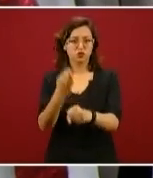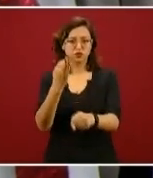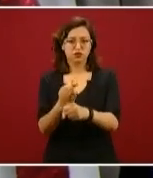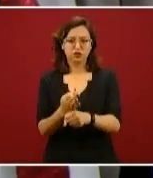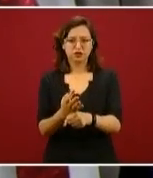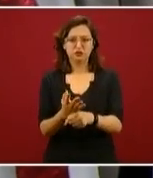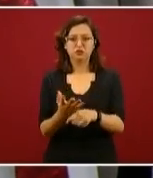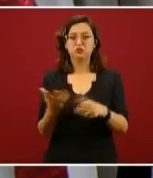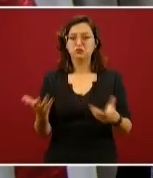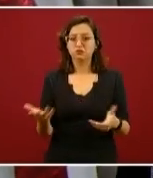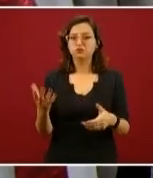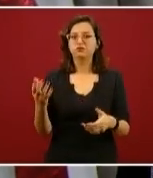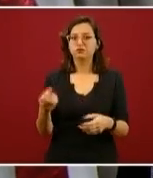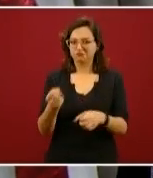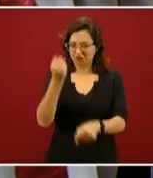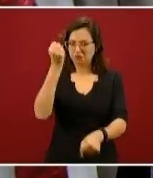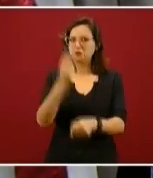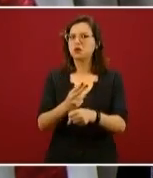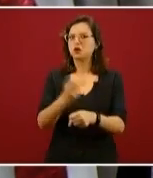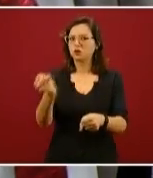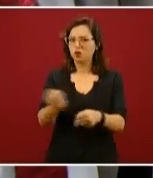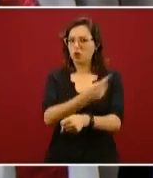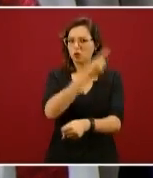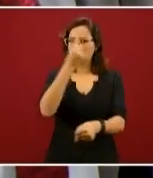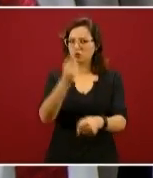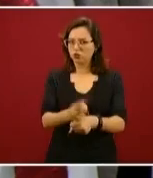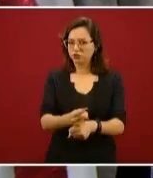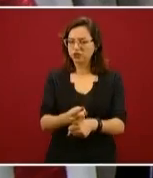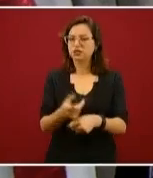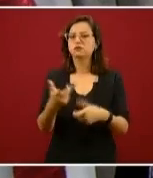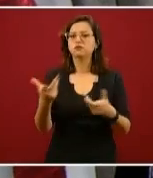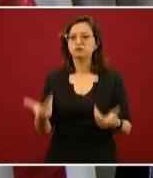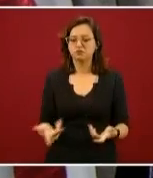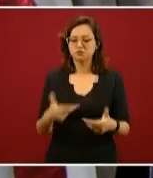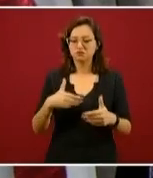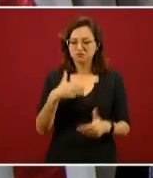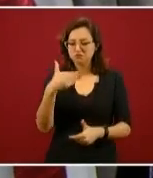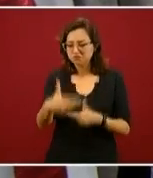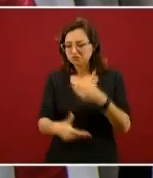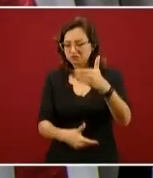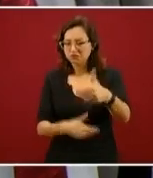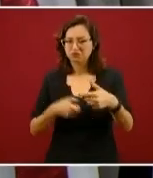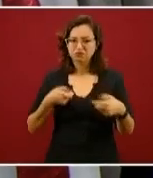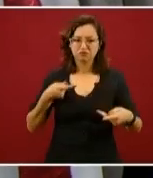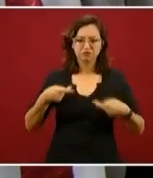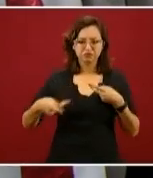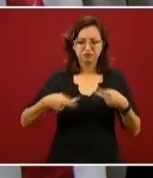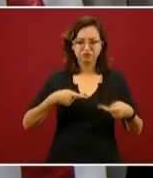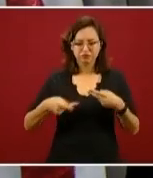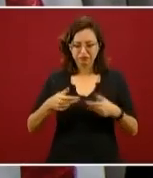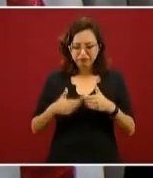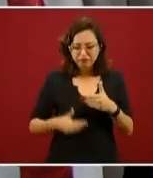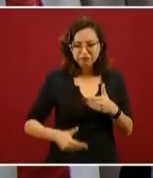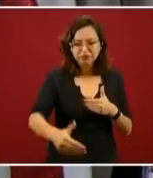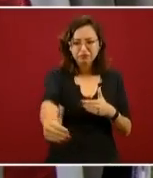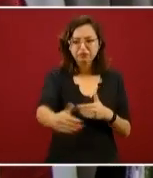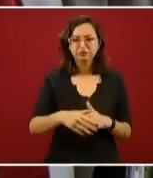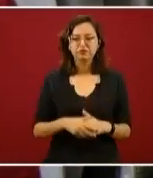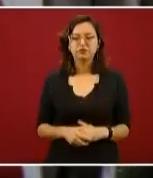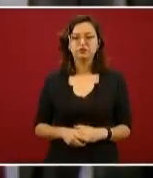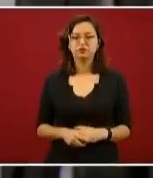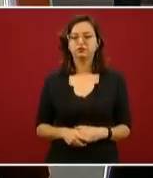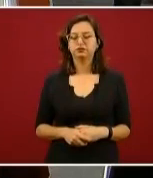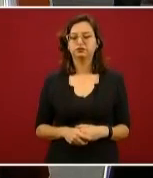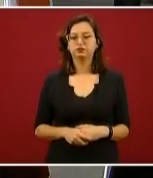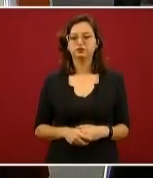enorme momento de oportunidad y la preparación para las siguientes fases. Empiezo